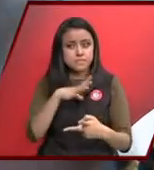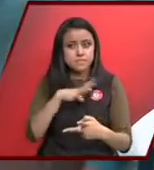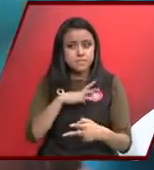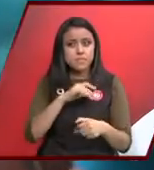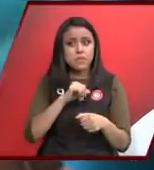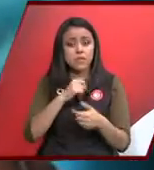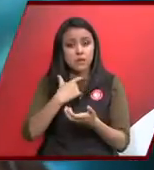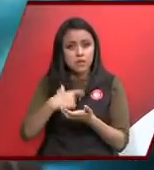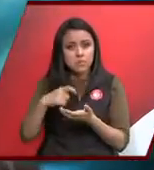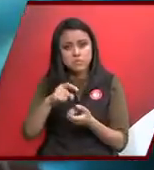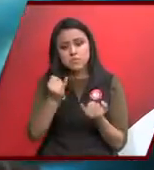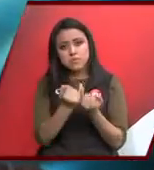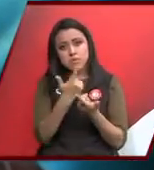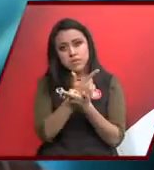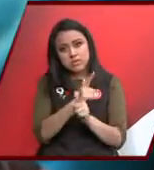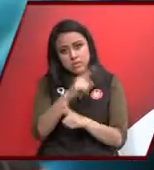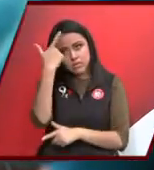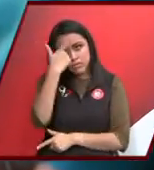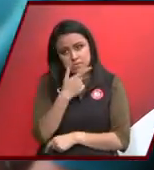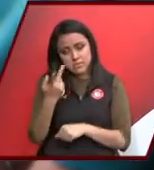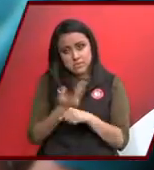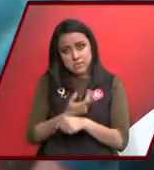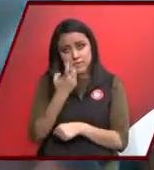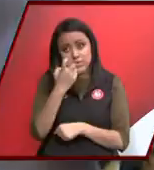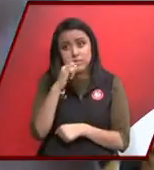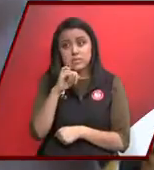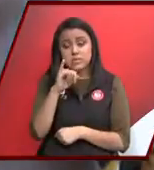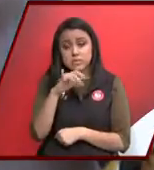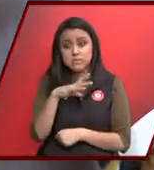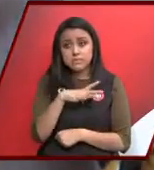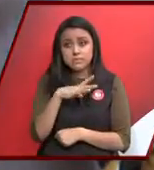y aparte taxista de noche. Y si hay alguien